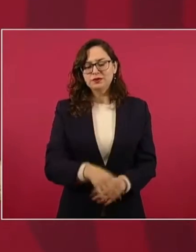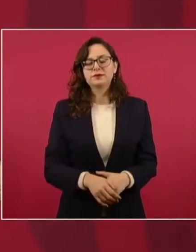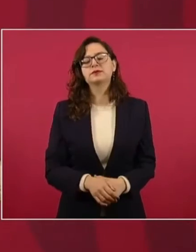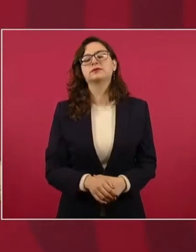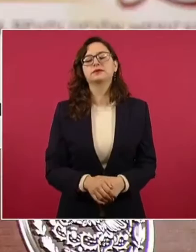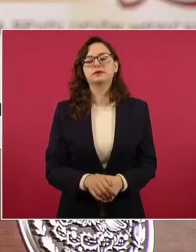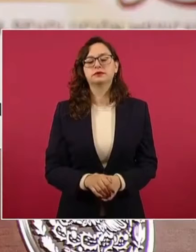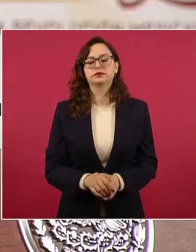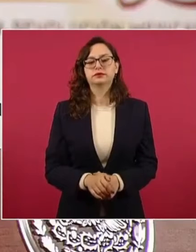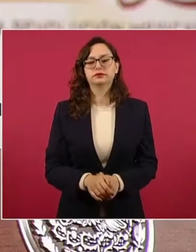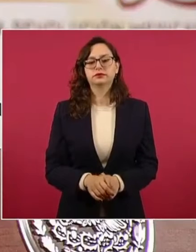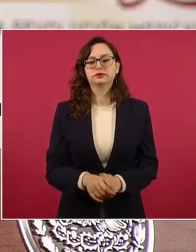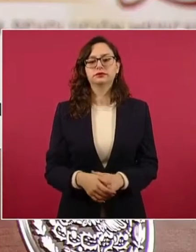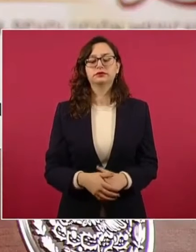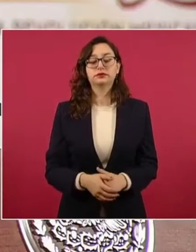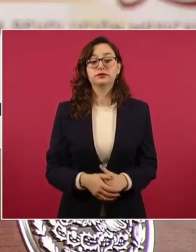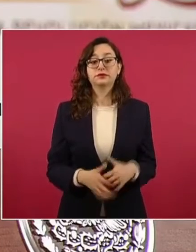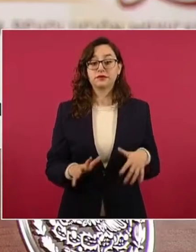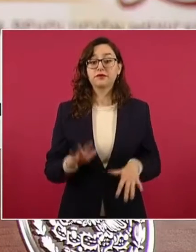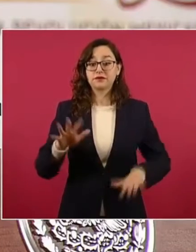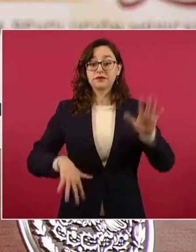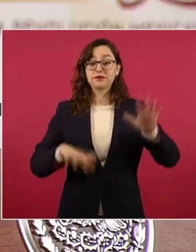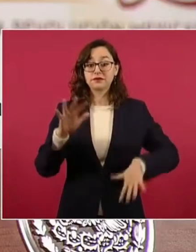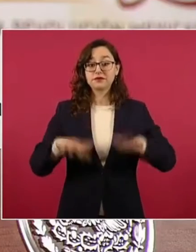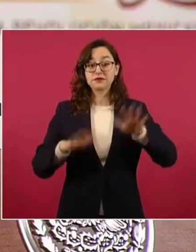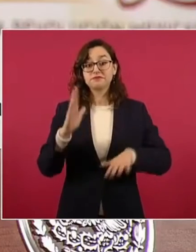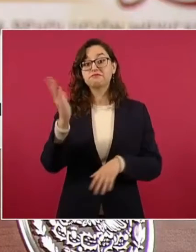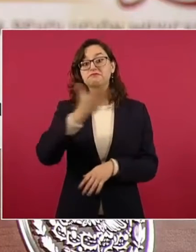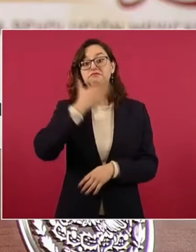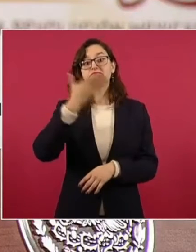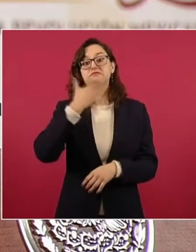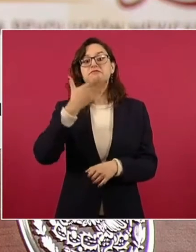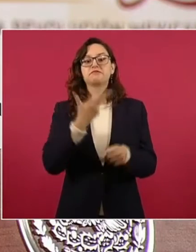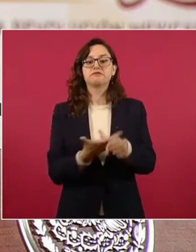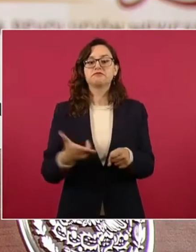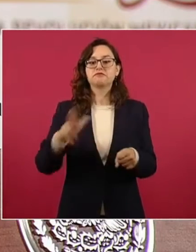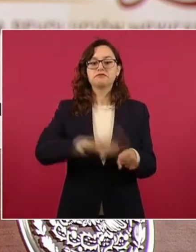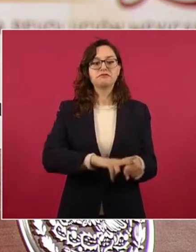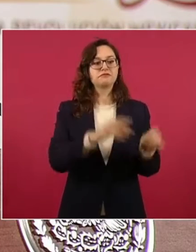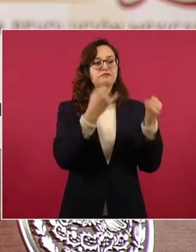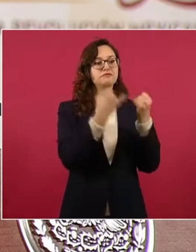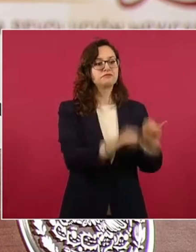Llegaron al extremo de inaugurar hospitales sin equipos,